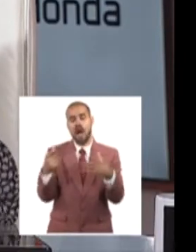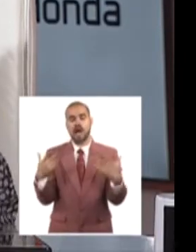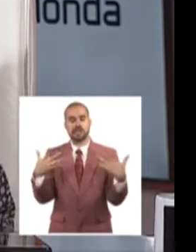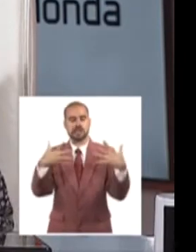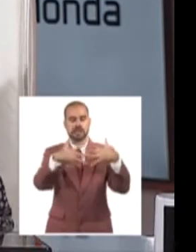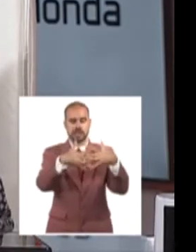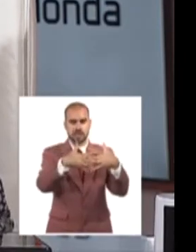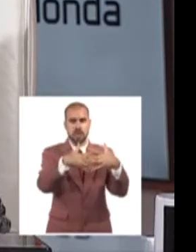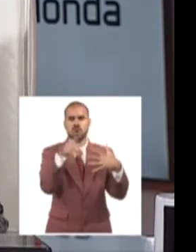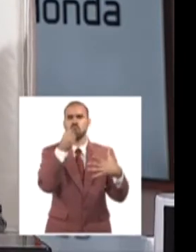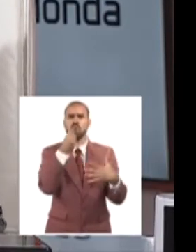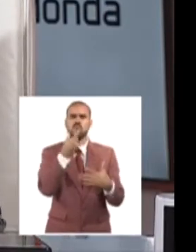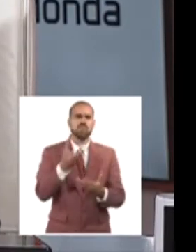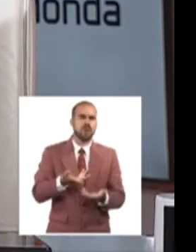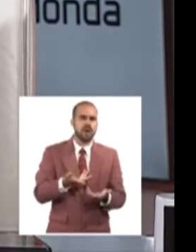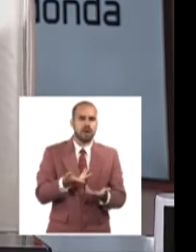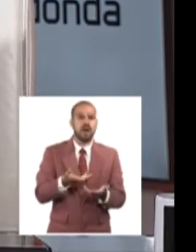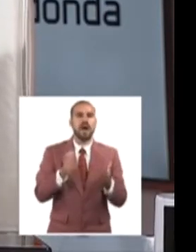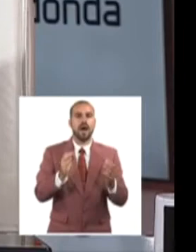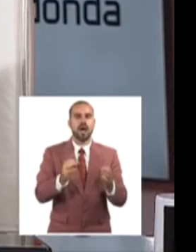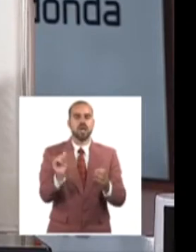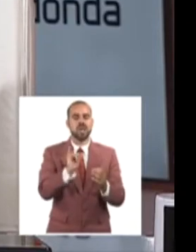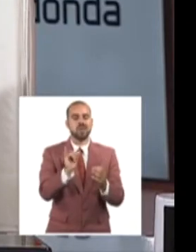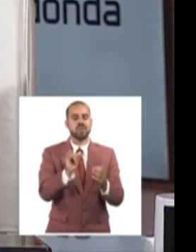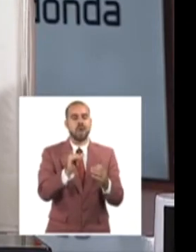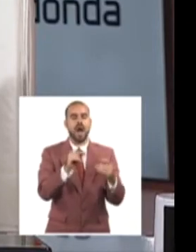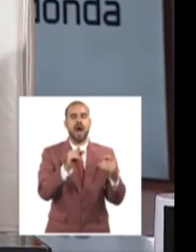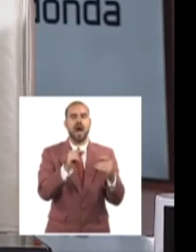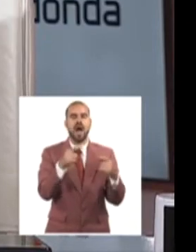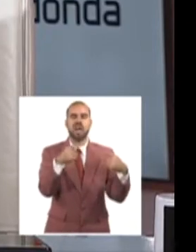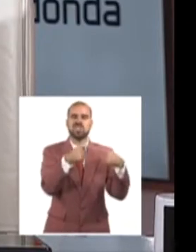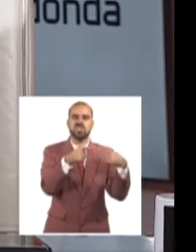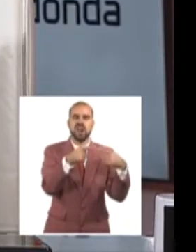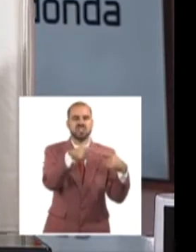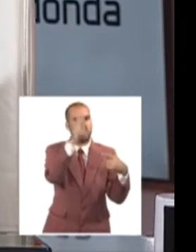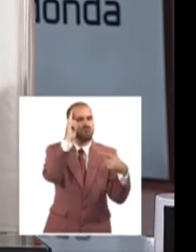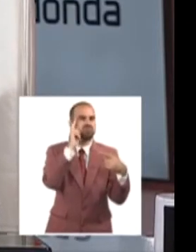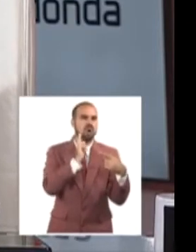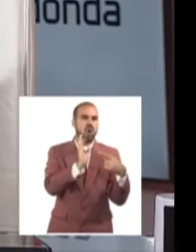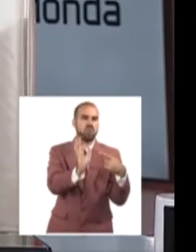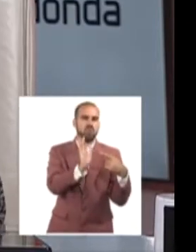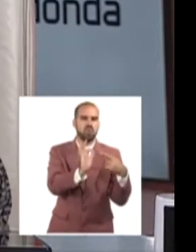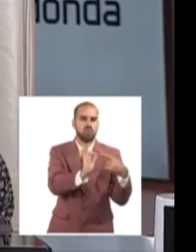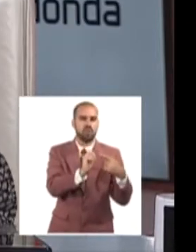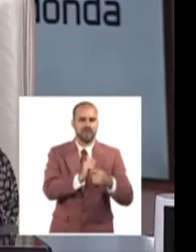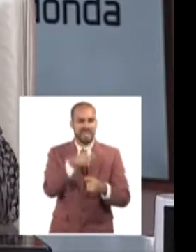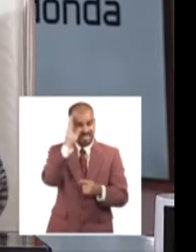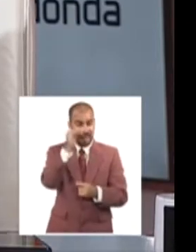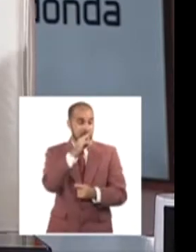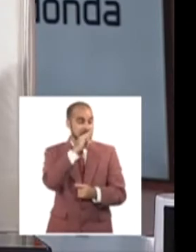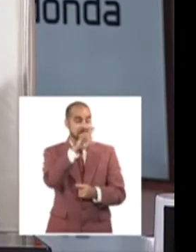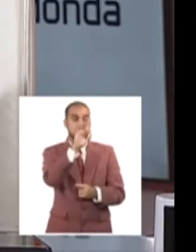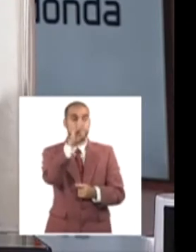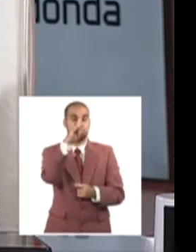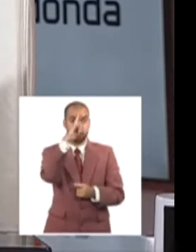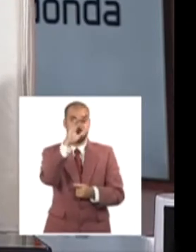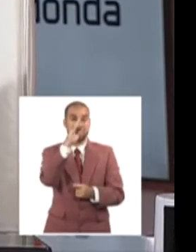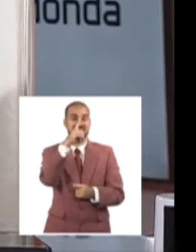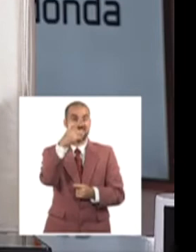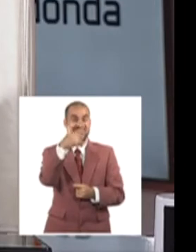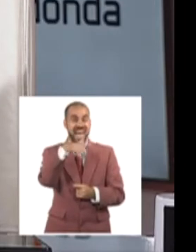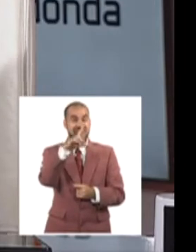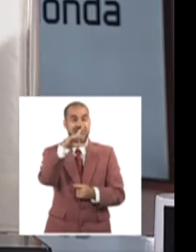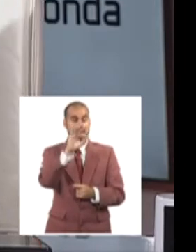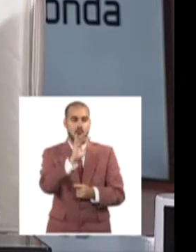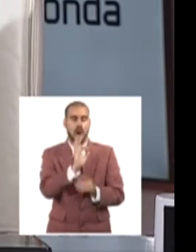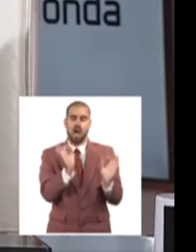representar a esa derecha más tradicional que no es la de bolsonaro pero todavía no hay nada definido la